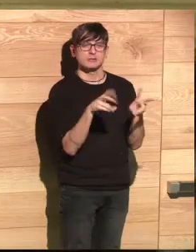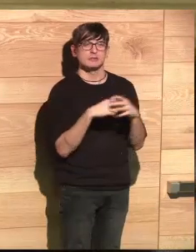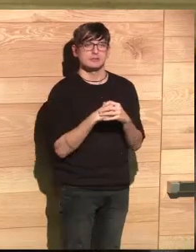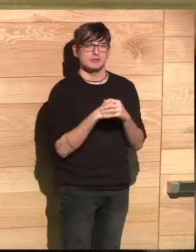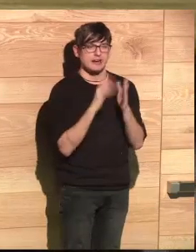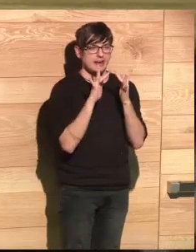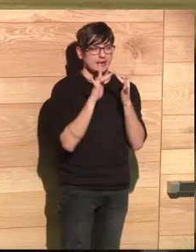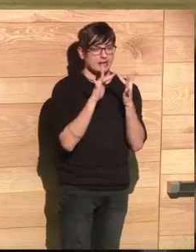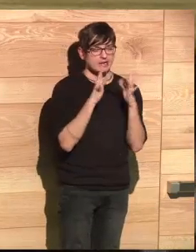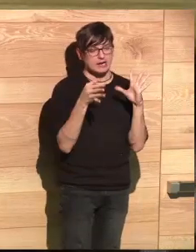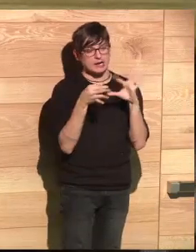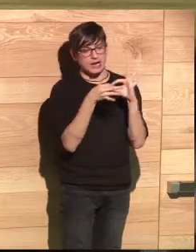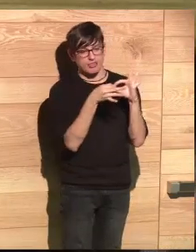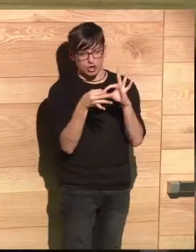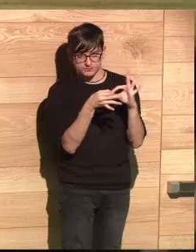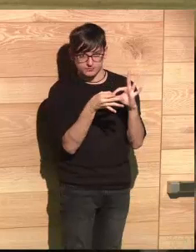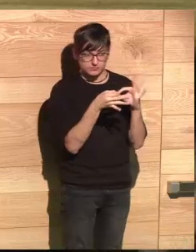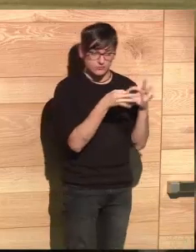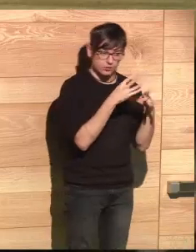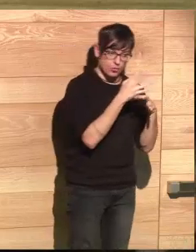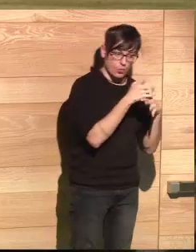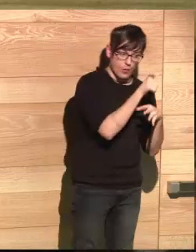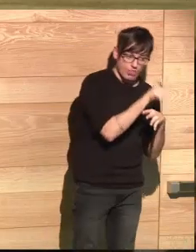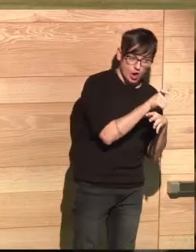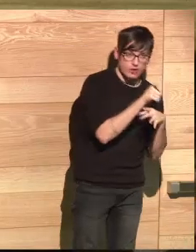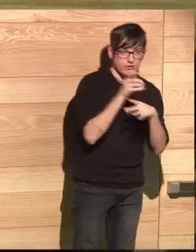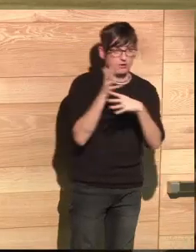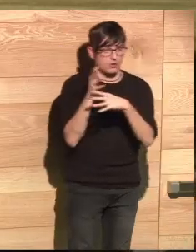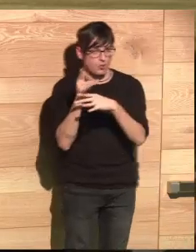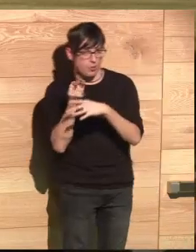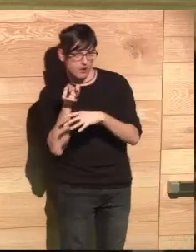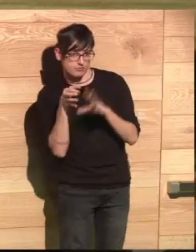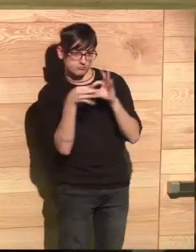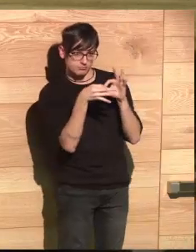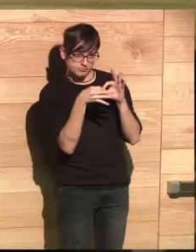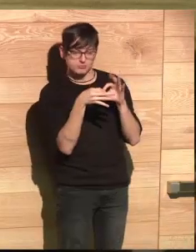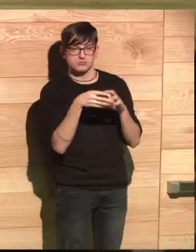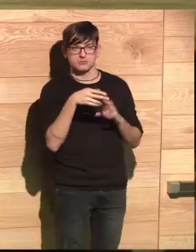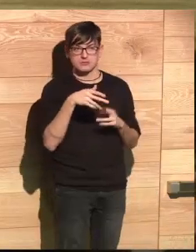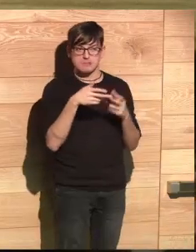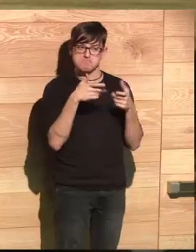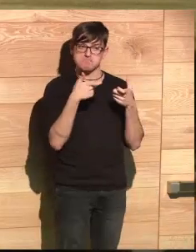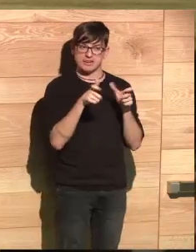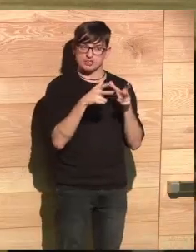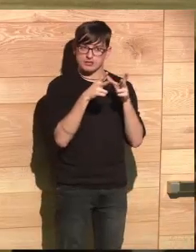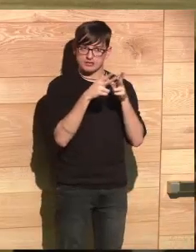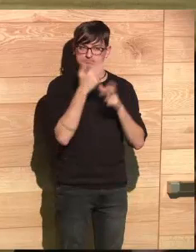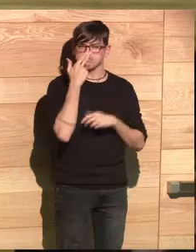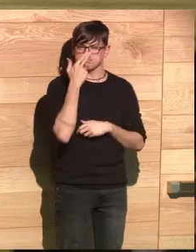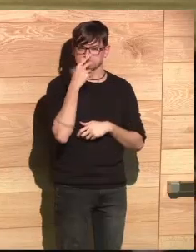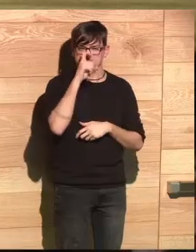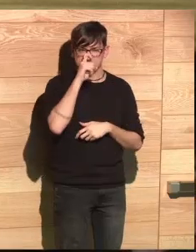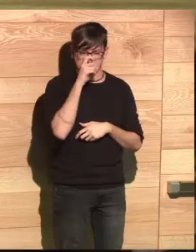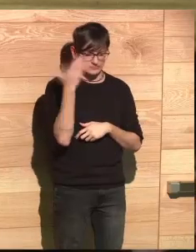la relación entre jugador y juego. Yo creo que la parte social es muy interesante. Yo me recuerdo que hace